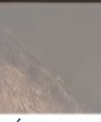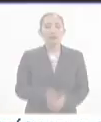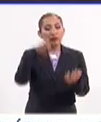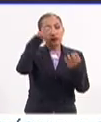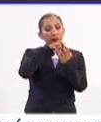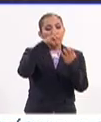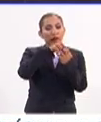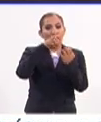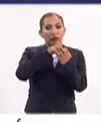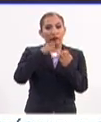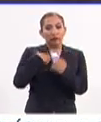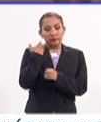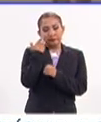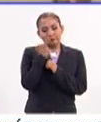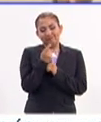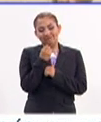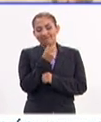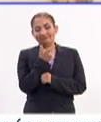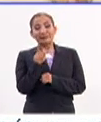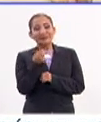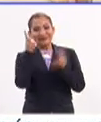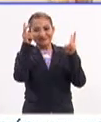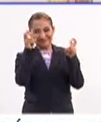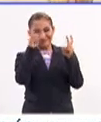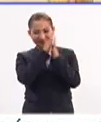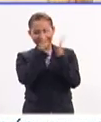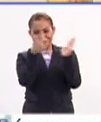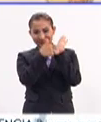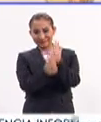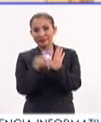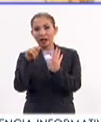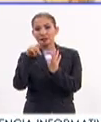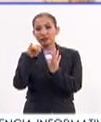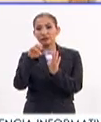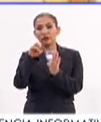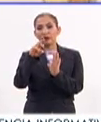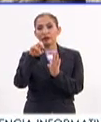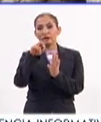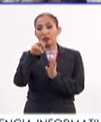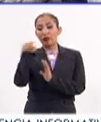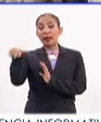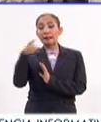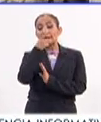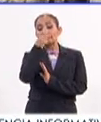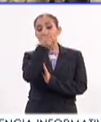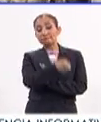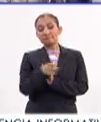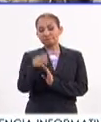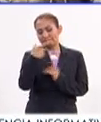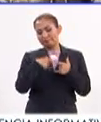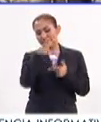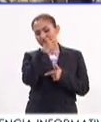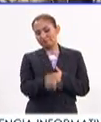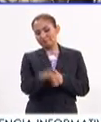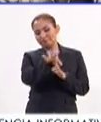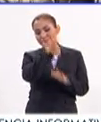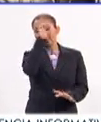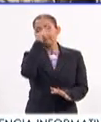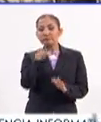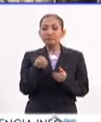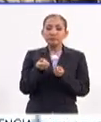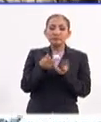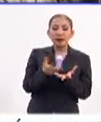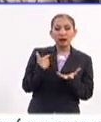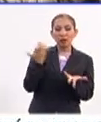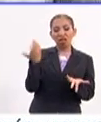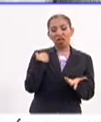Hernán Cortés o Nuestra Voluntad de No Ser es el nombre del texto presentado por Antonio Cordero, quien afirma que este es el personaje que escogimos para